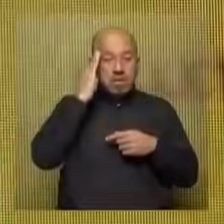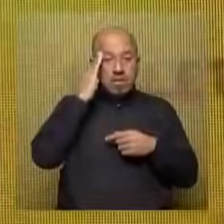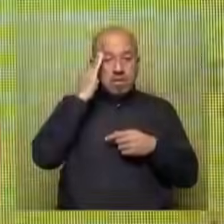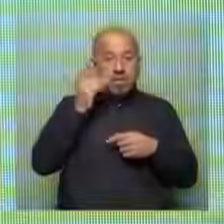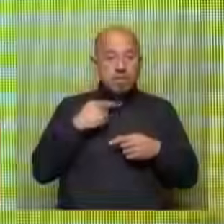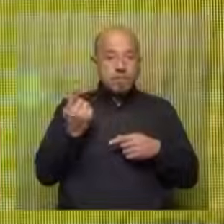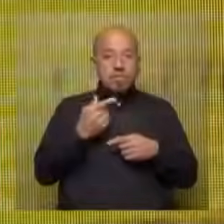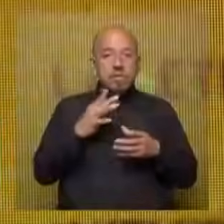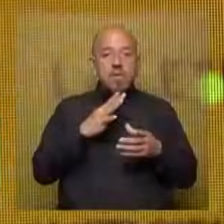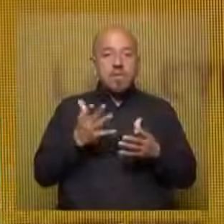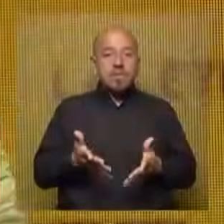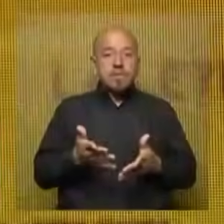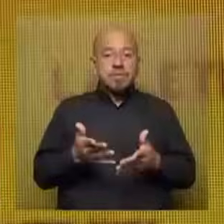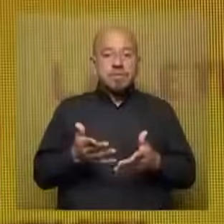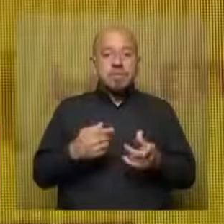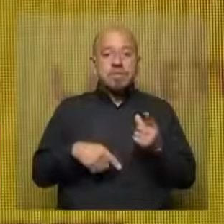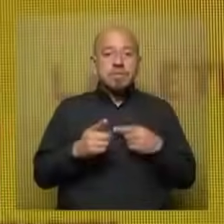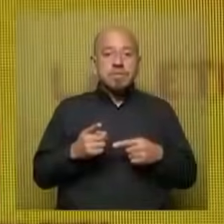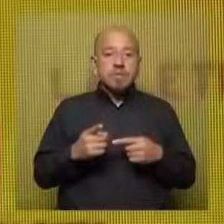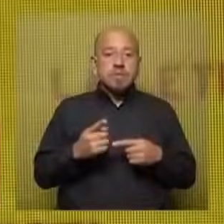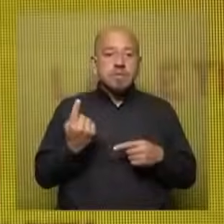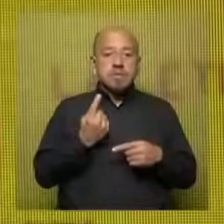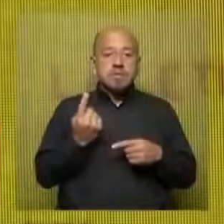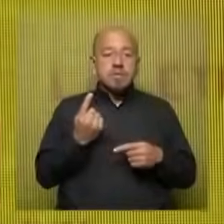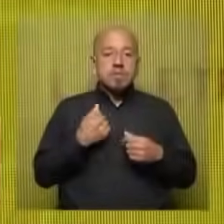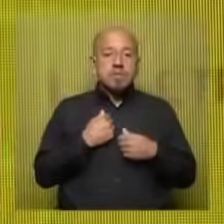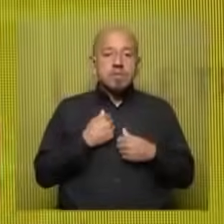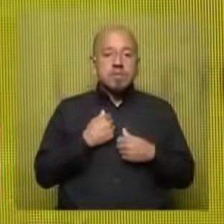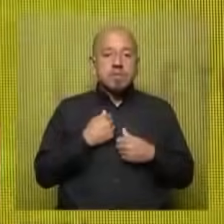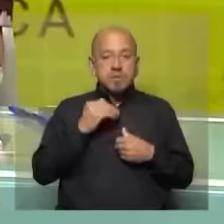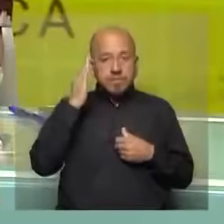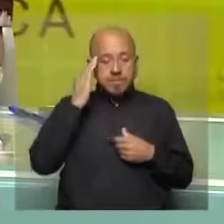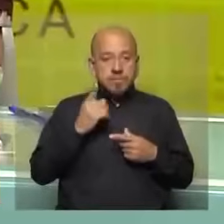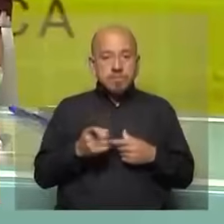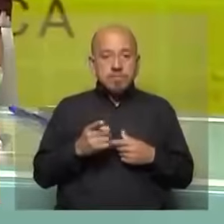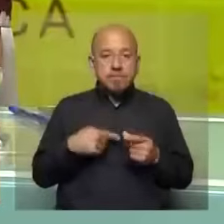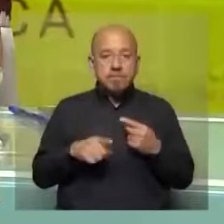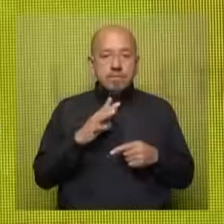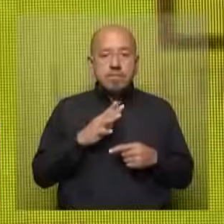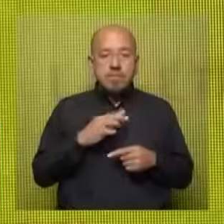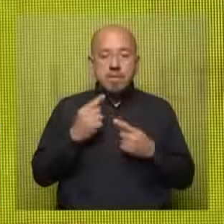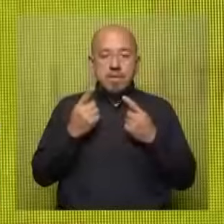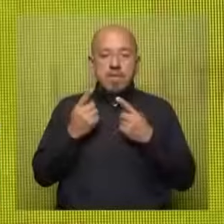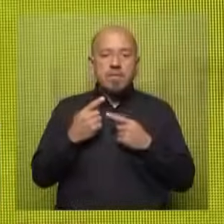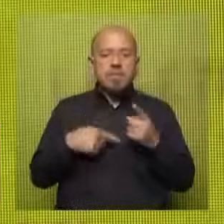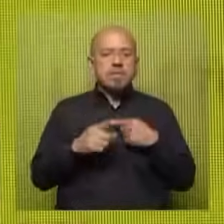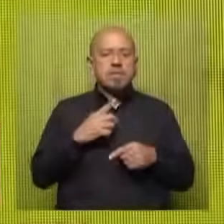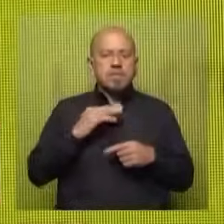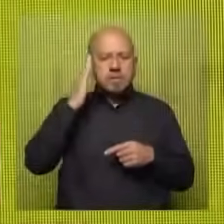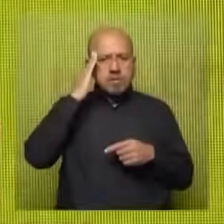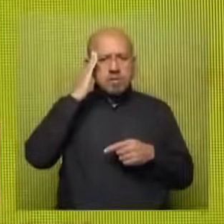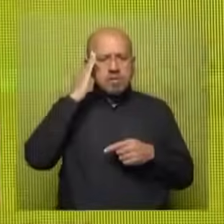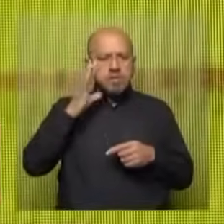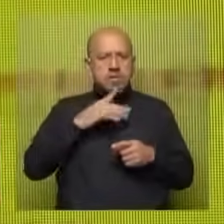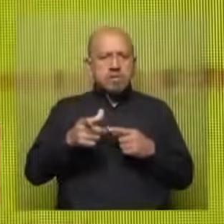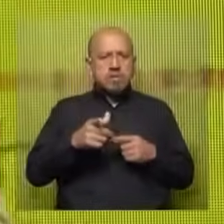es que hubo incluso que no se quedó cada uno de ellos en la soledad de saber algo y no transitarlo, sino que hubo conversaciones. Y si todos sabíamos que había una